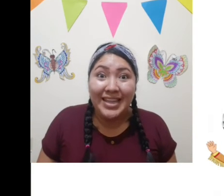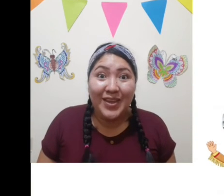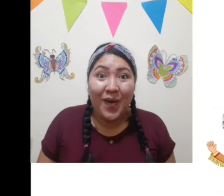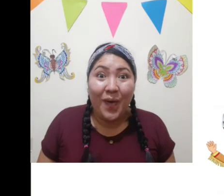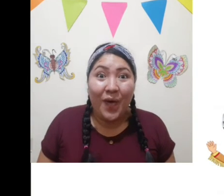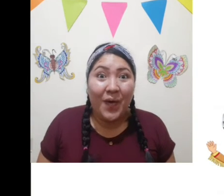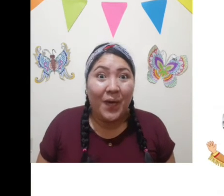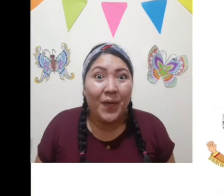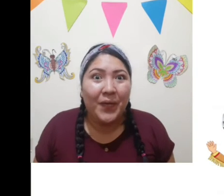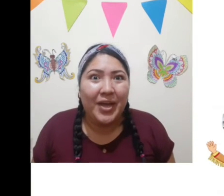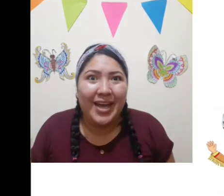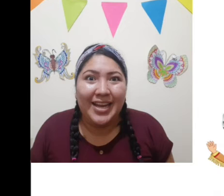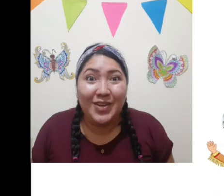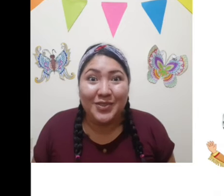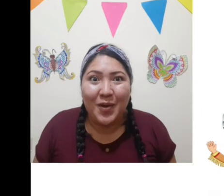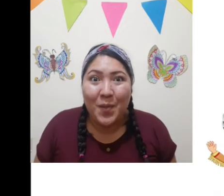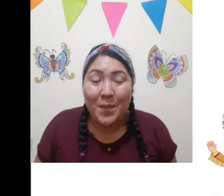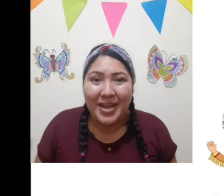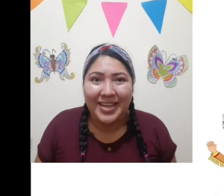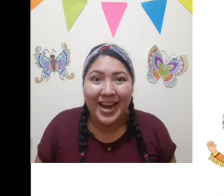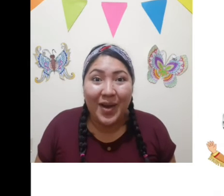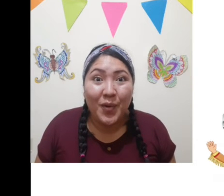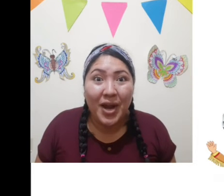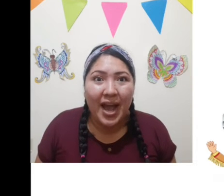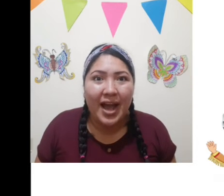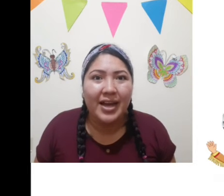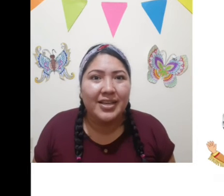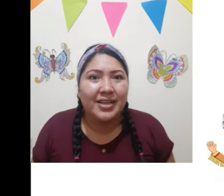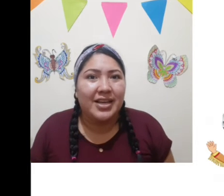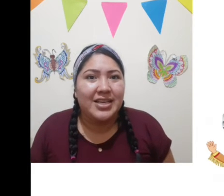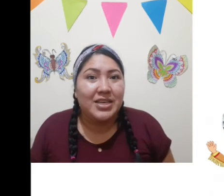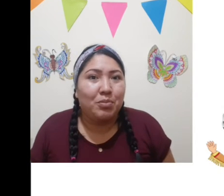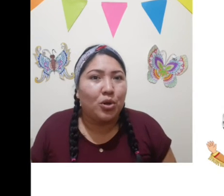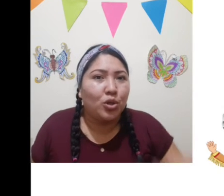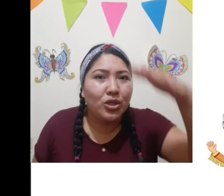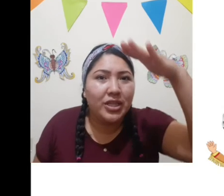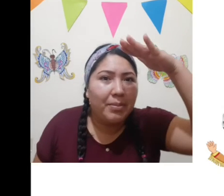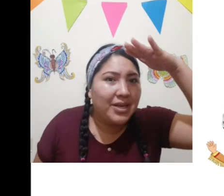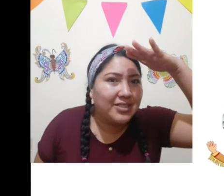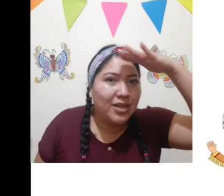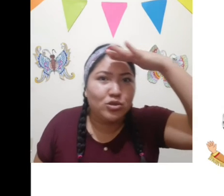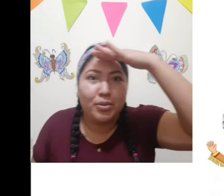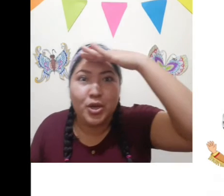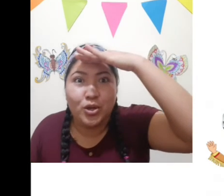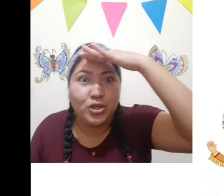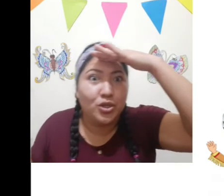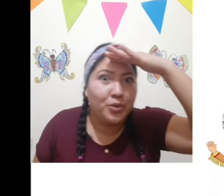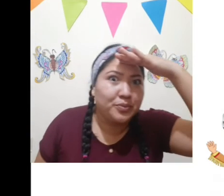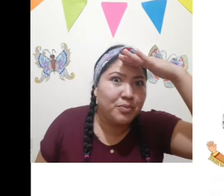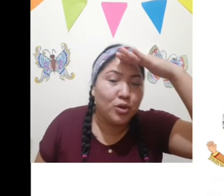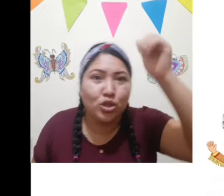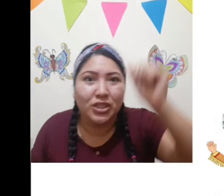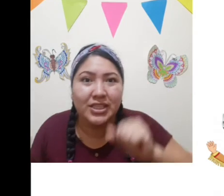el indio él nos va a acompañar ahora y por donde aparecerá nuestro amigo